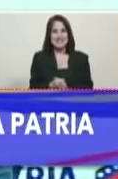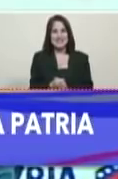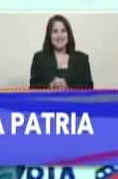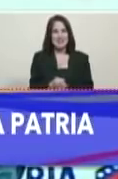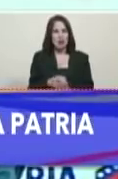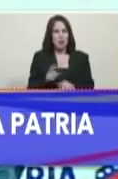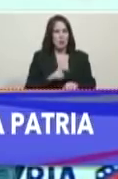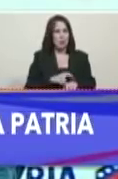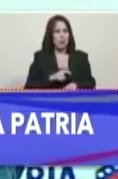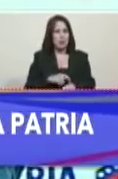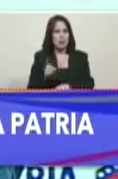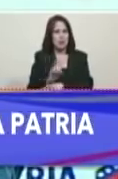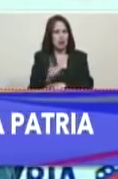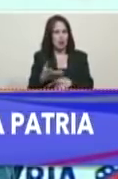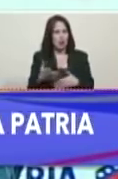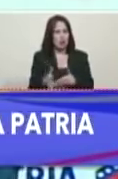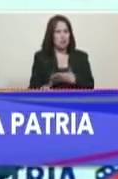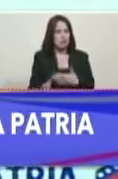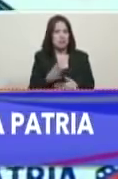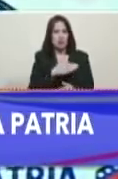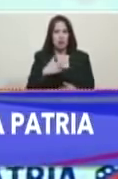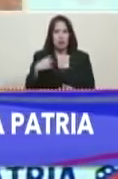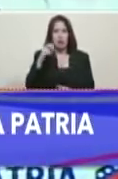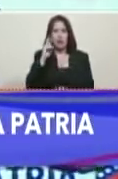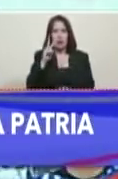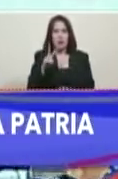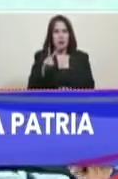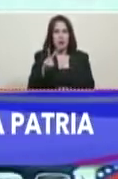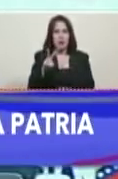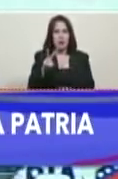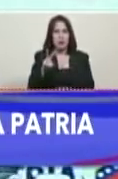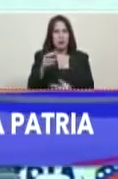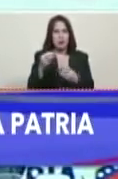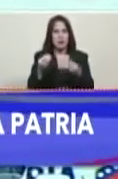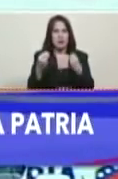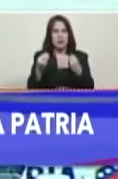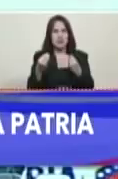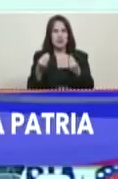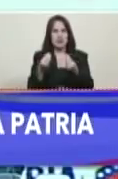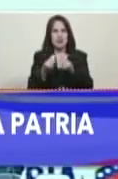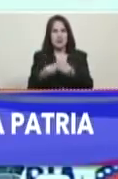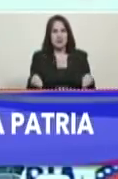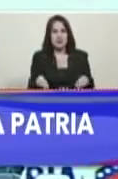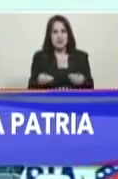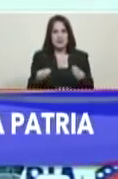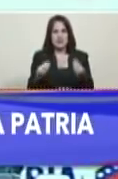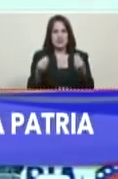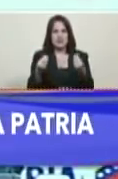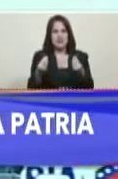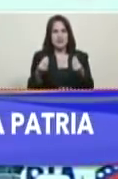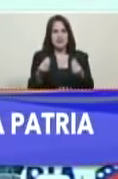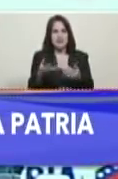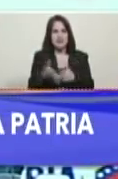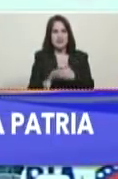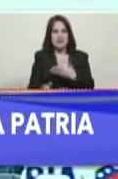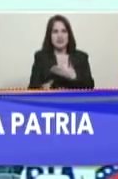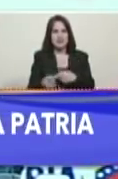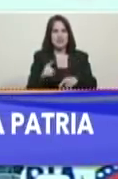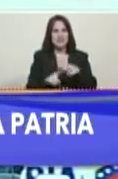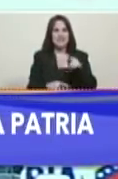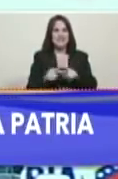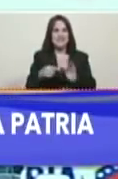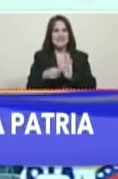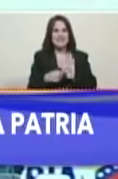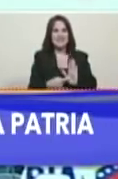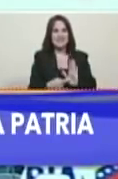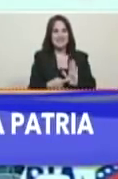nada más, porque quiero que veamos de dónde venimos. ¿Cómo fue el proceso de inicio hace 2 años del